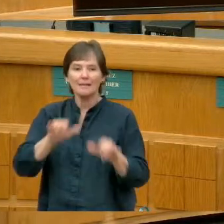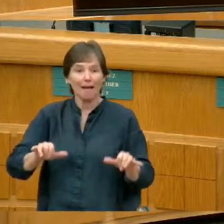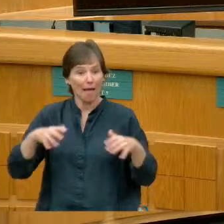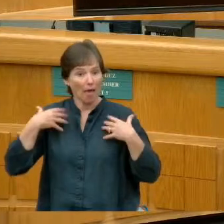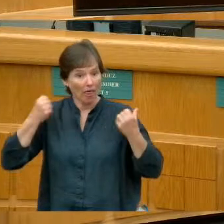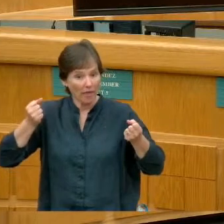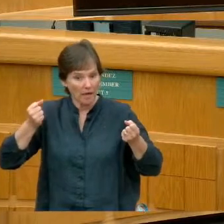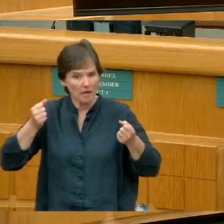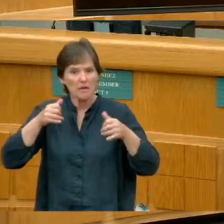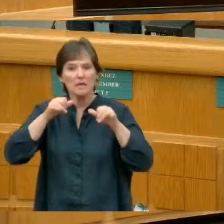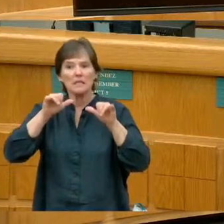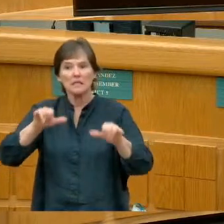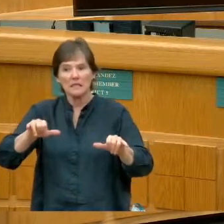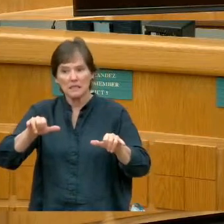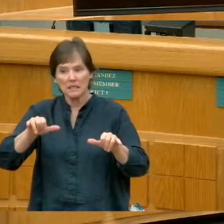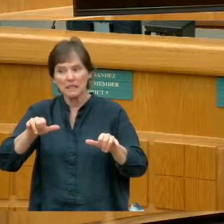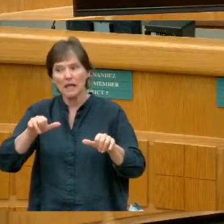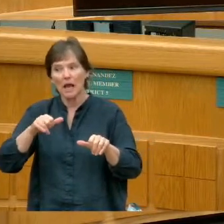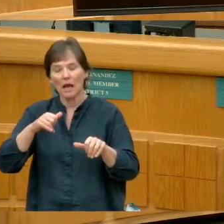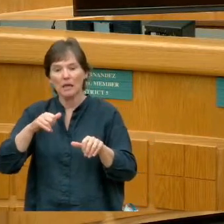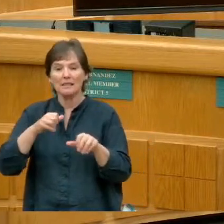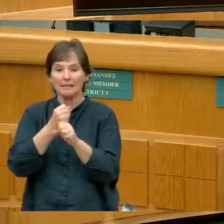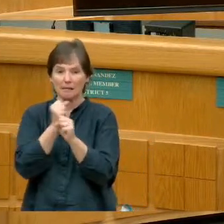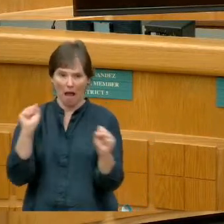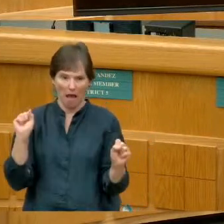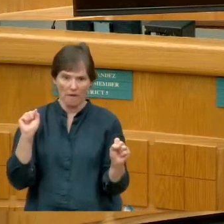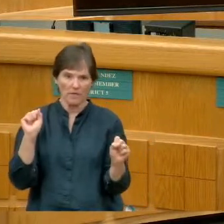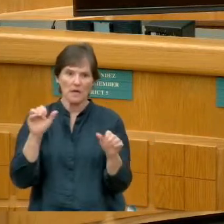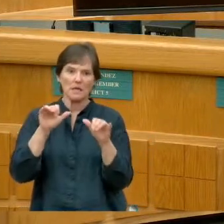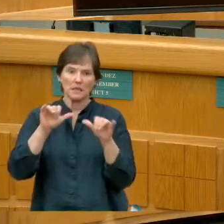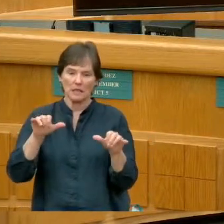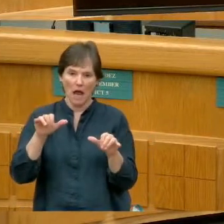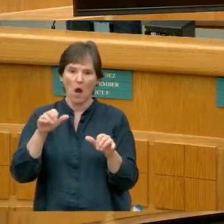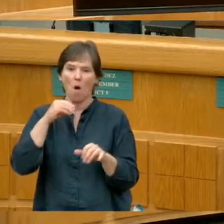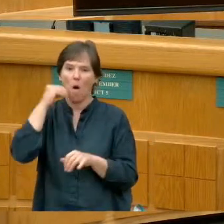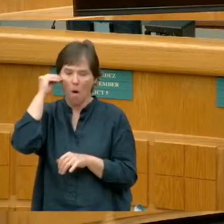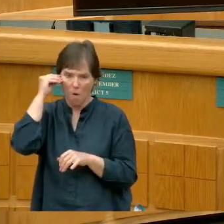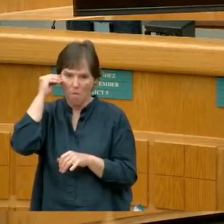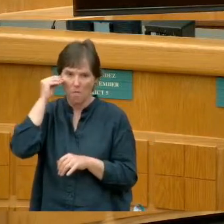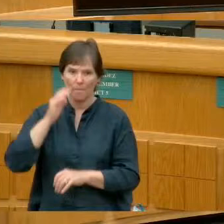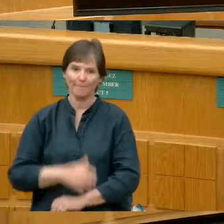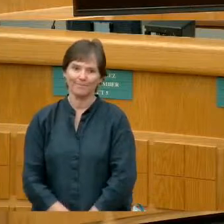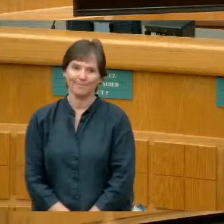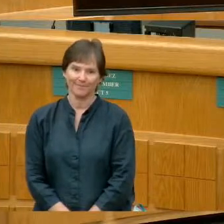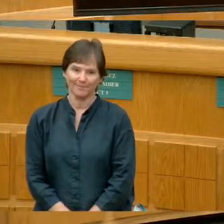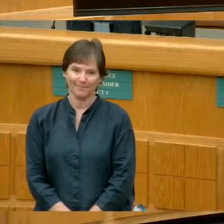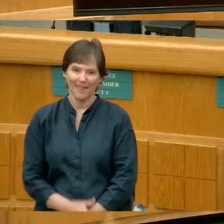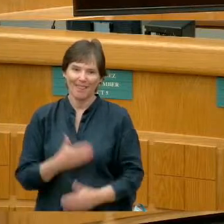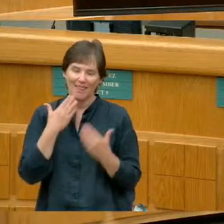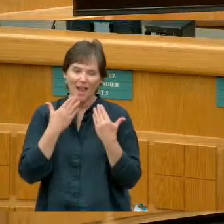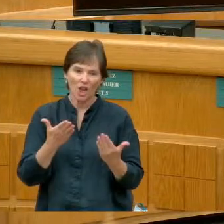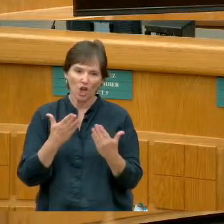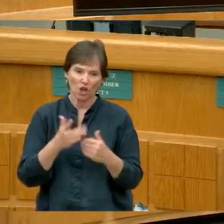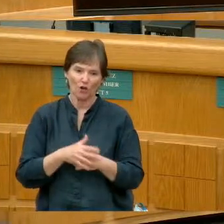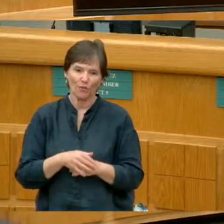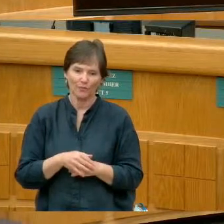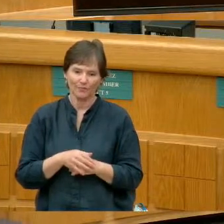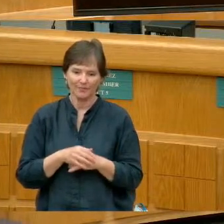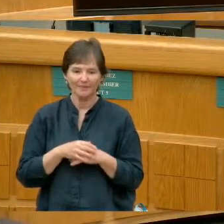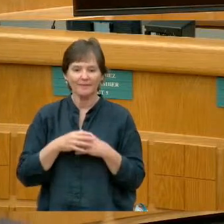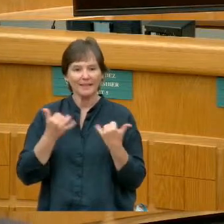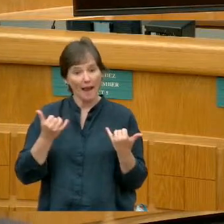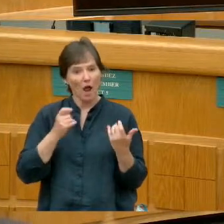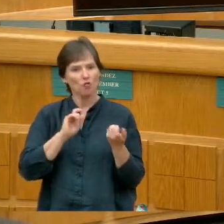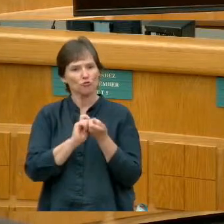always, stay informed. Thank you. En resumen, la información en el mundo de hoy se mueve muy rápido, pero debemos tener mucho cuidado